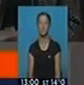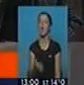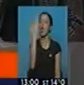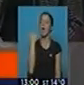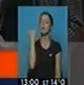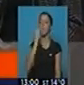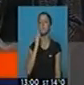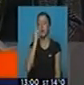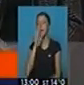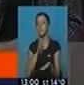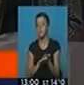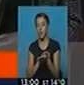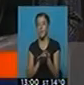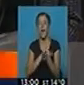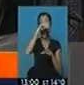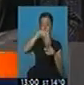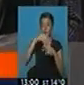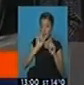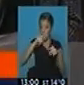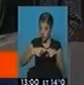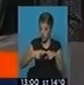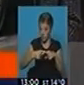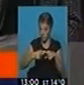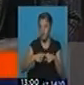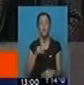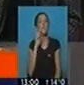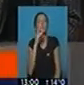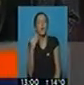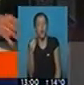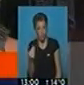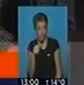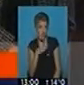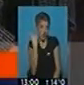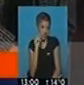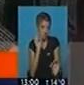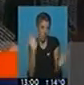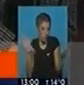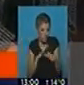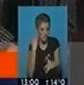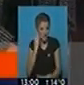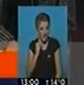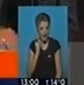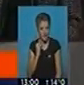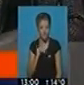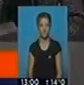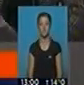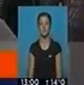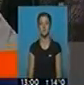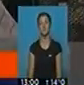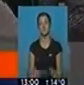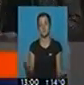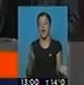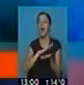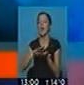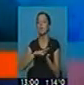con las divisiones internas también. ¿Cómo ves vos eso? Lo estás mencionando de algún modo, ¿no? Y ahí claramente mucho, incluso en la base